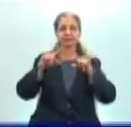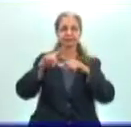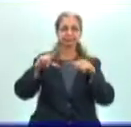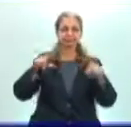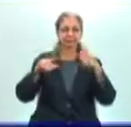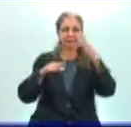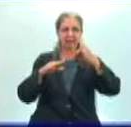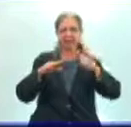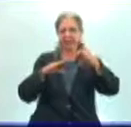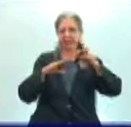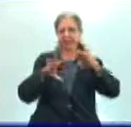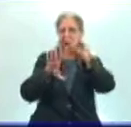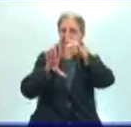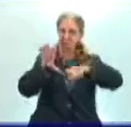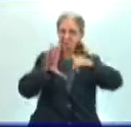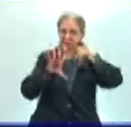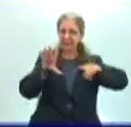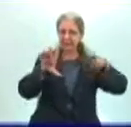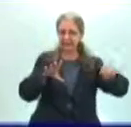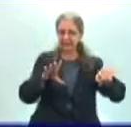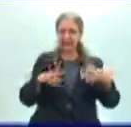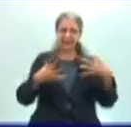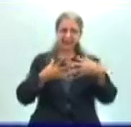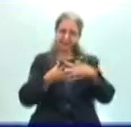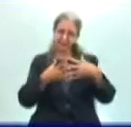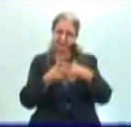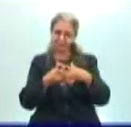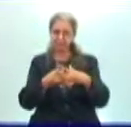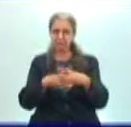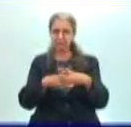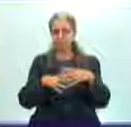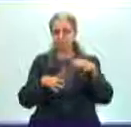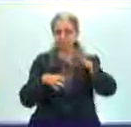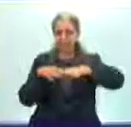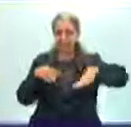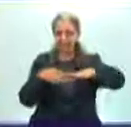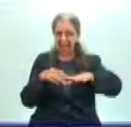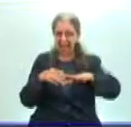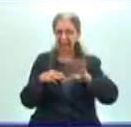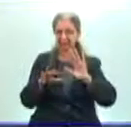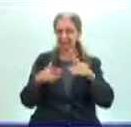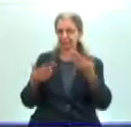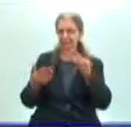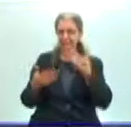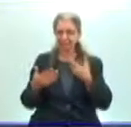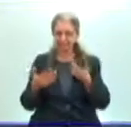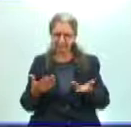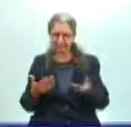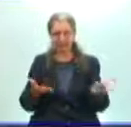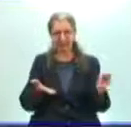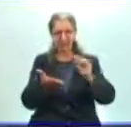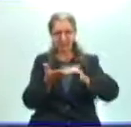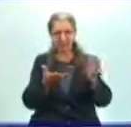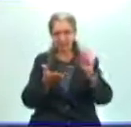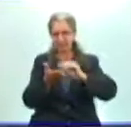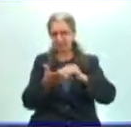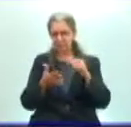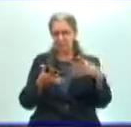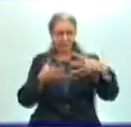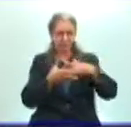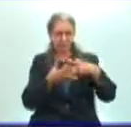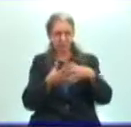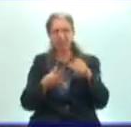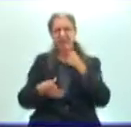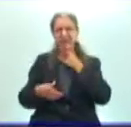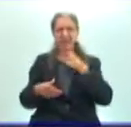de un triángulo rectángulo y verificamos la relación que se da entre las áreas de los mismos. Ahora veamos algunas aplicaciones de la relación. Por